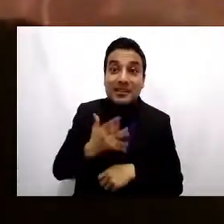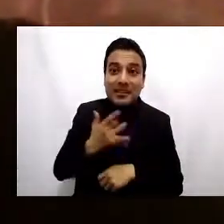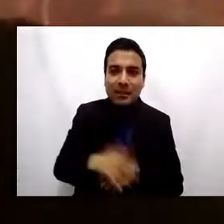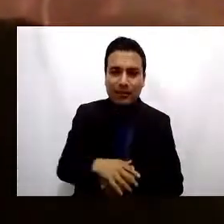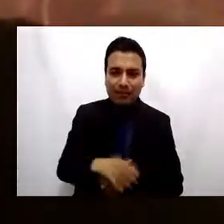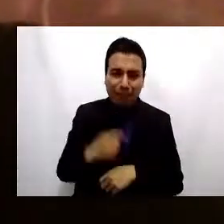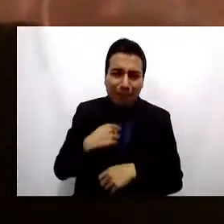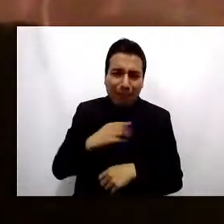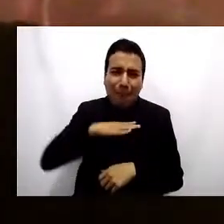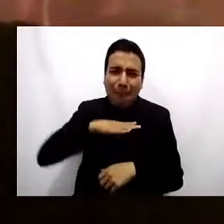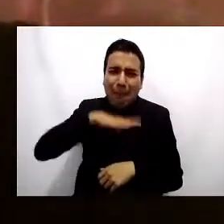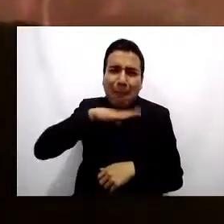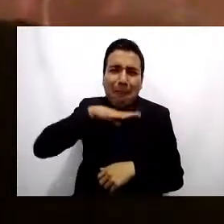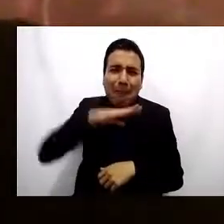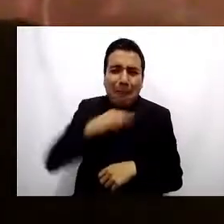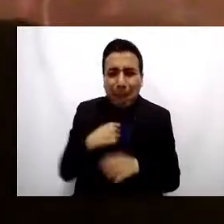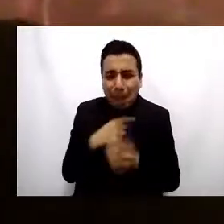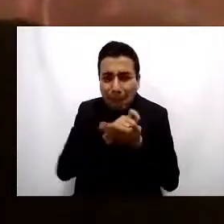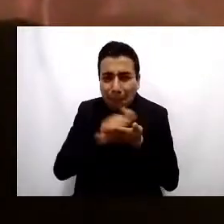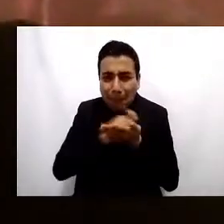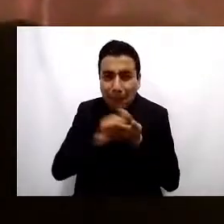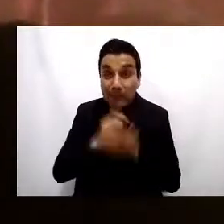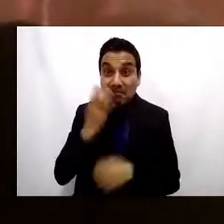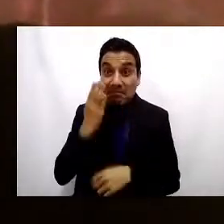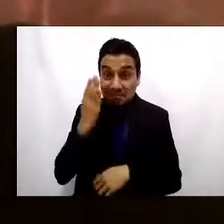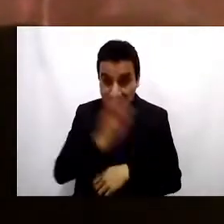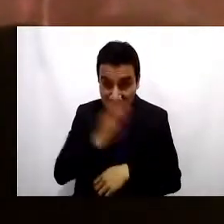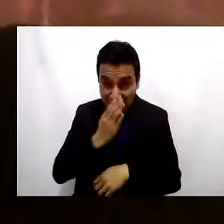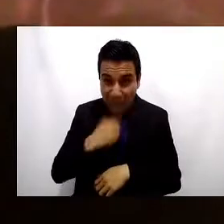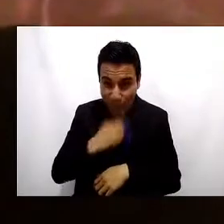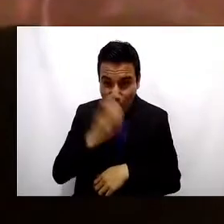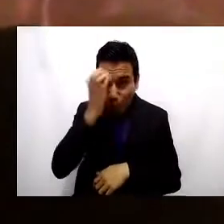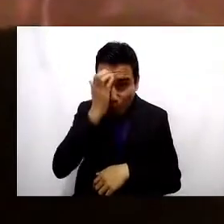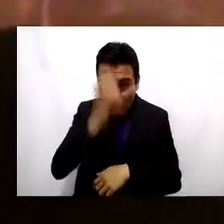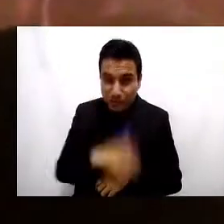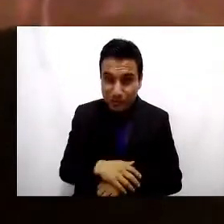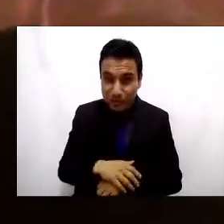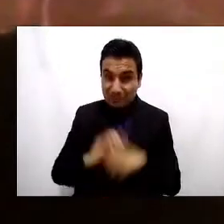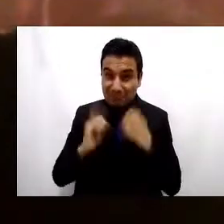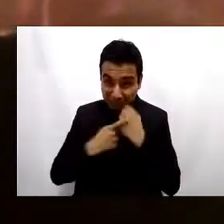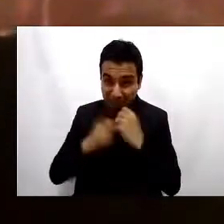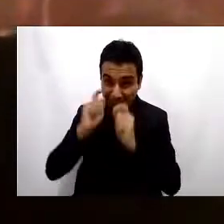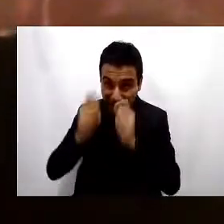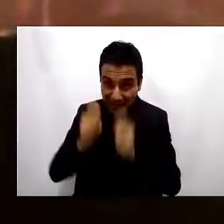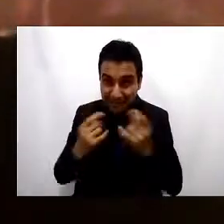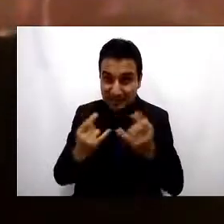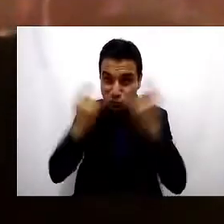la Biblia, sobre los significados profundos de estos mitos.